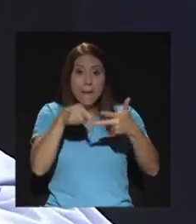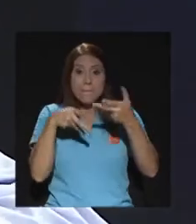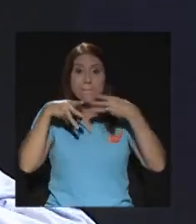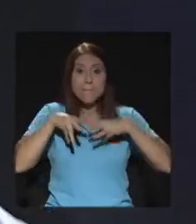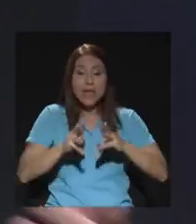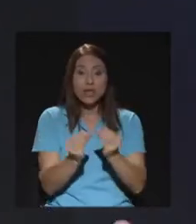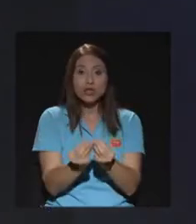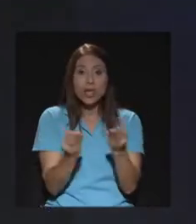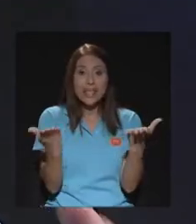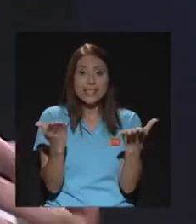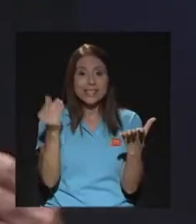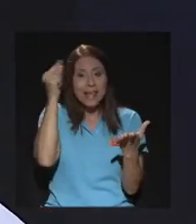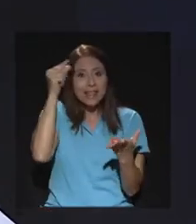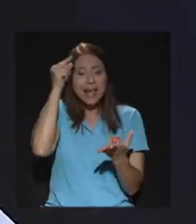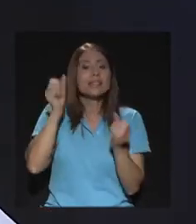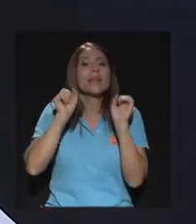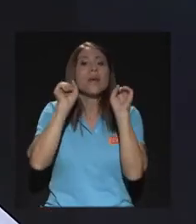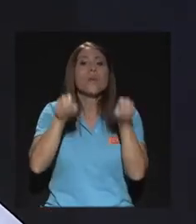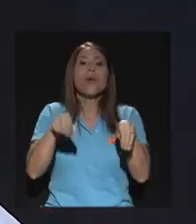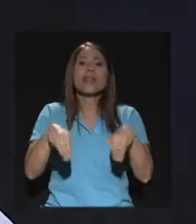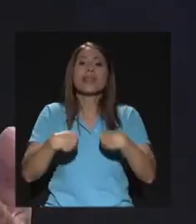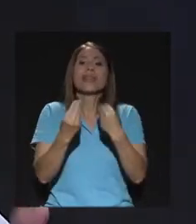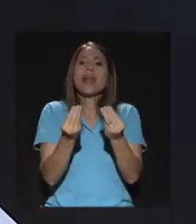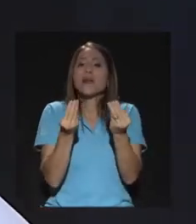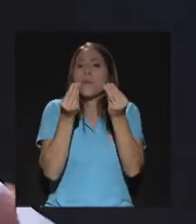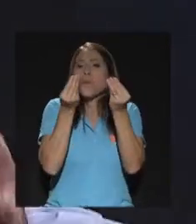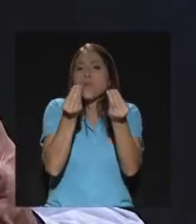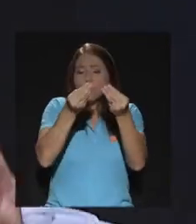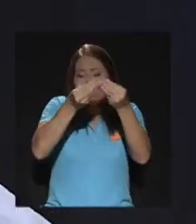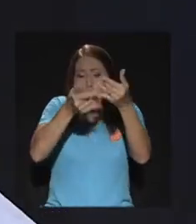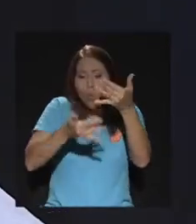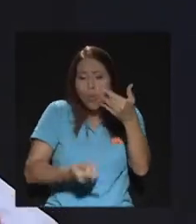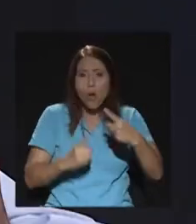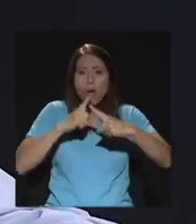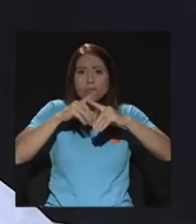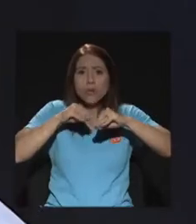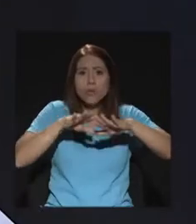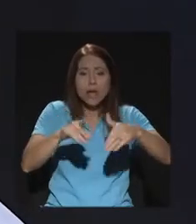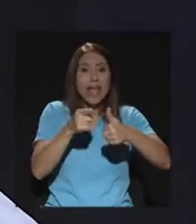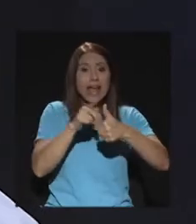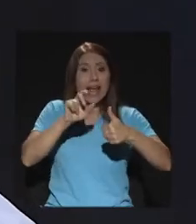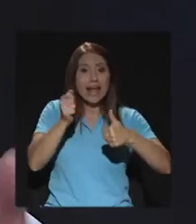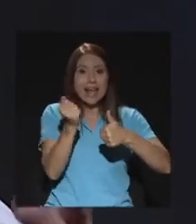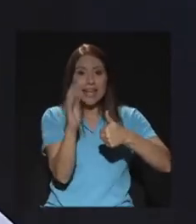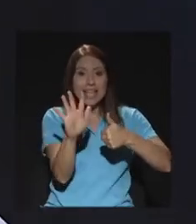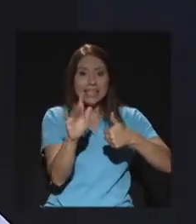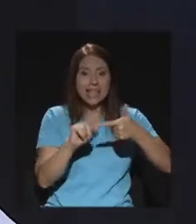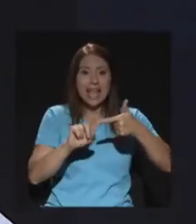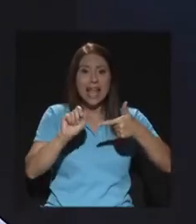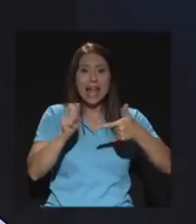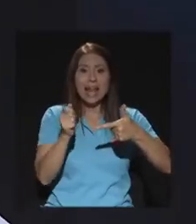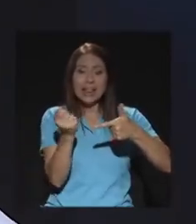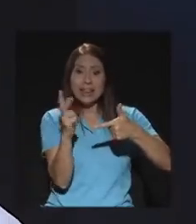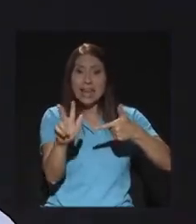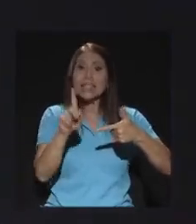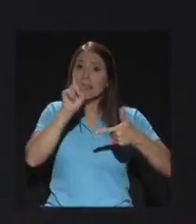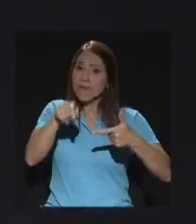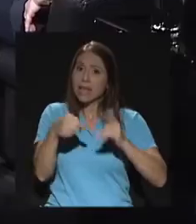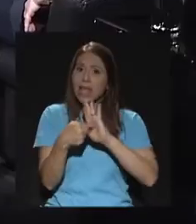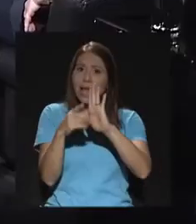pueden dar mucho espacio multiplexando. Entonces, me parece que Canal 15, Canal 13, deberían dar el ejemplo.